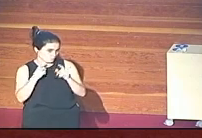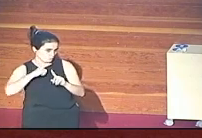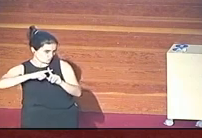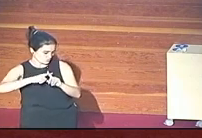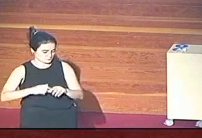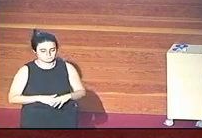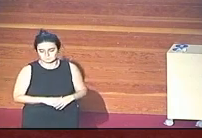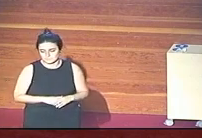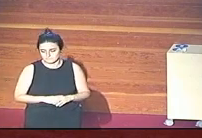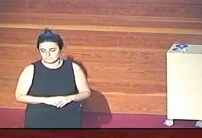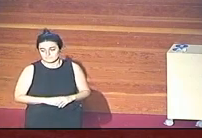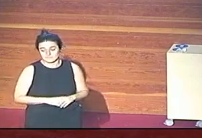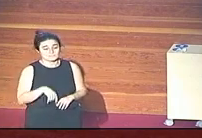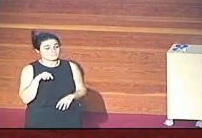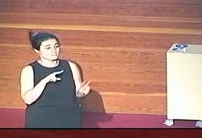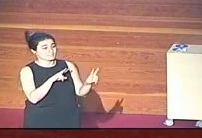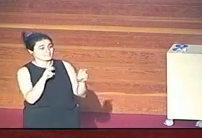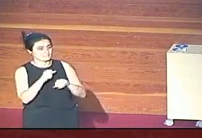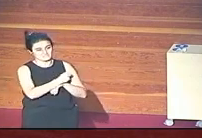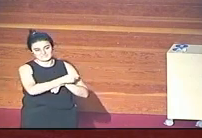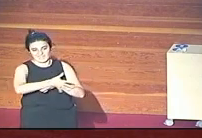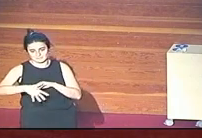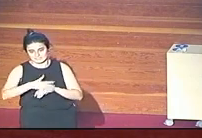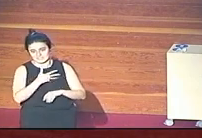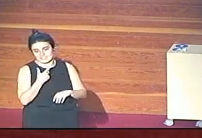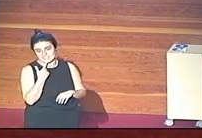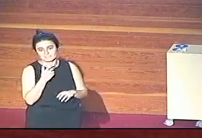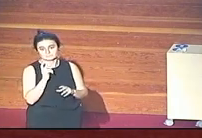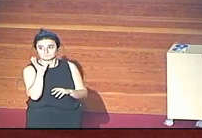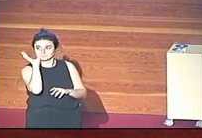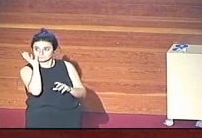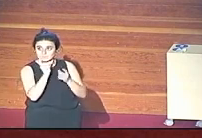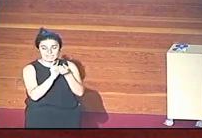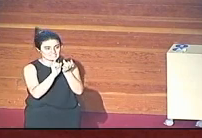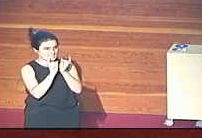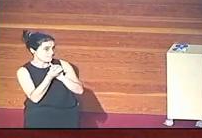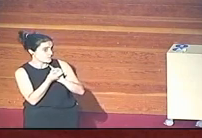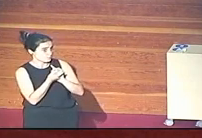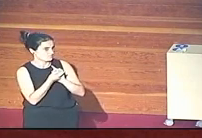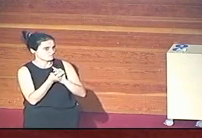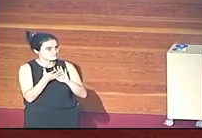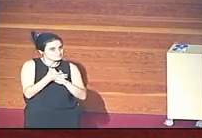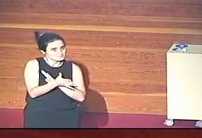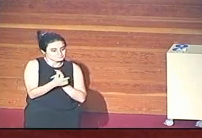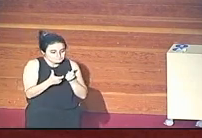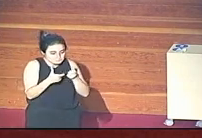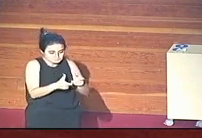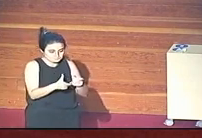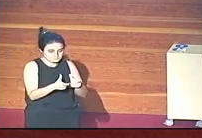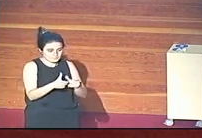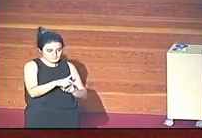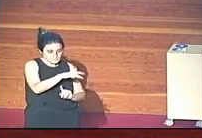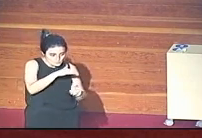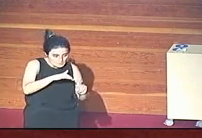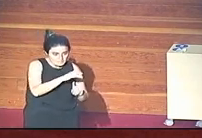la transversalidad de los temas el cambio climático no es exclusivamente algo de la sección de medio ambiente o de